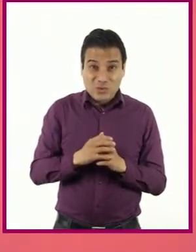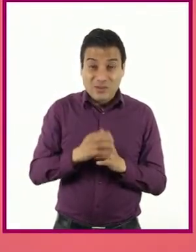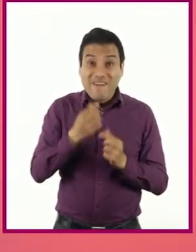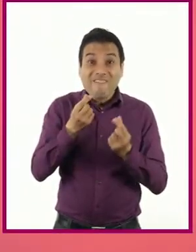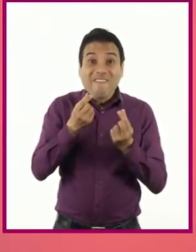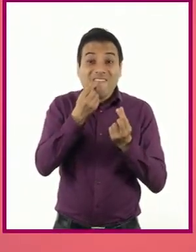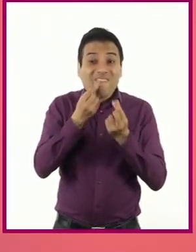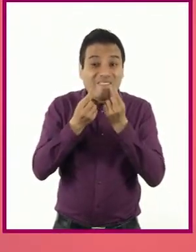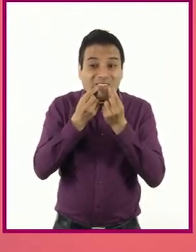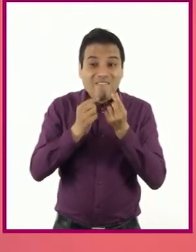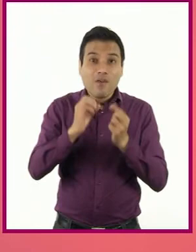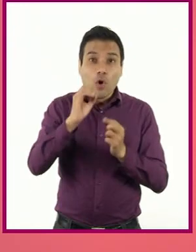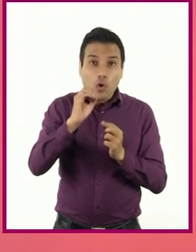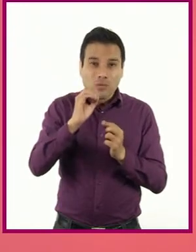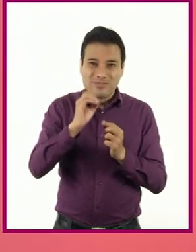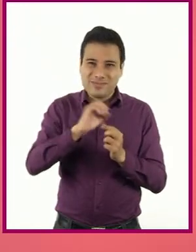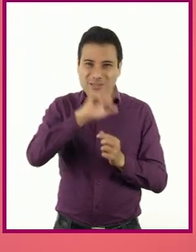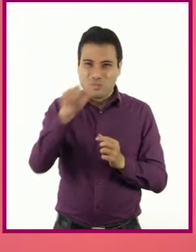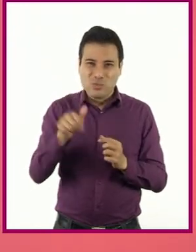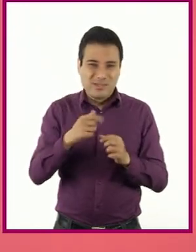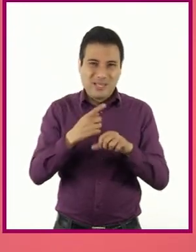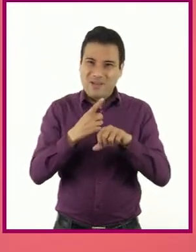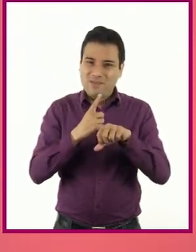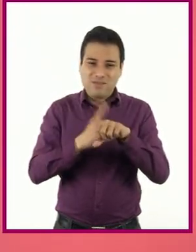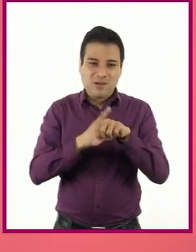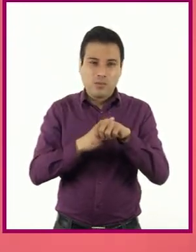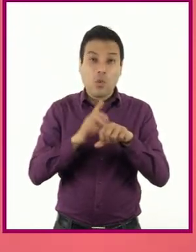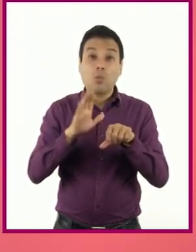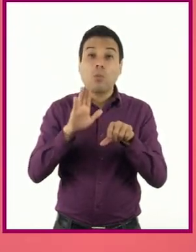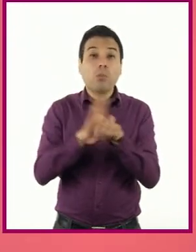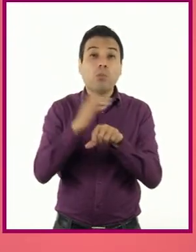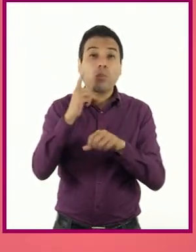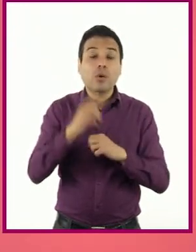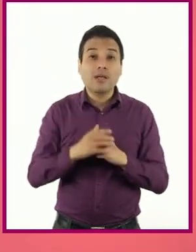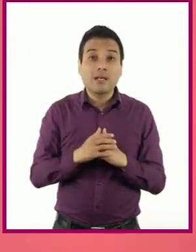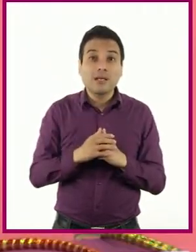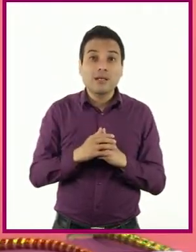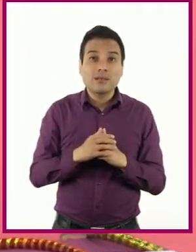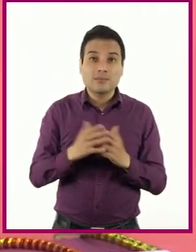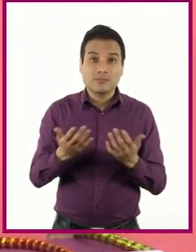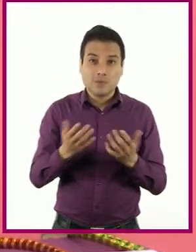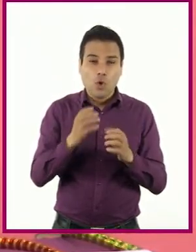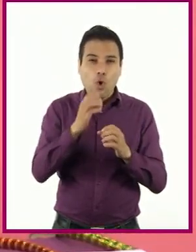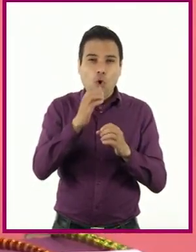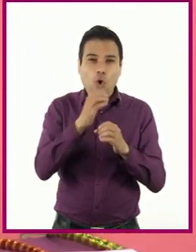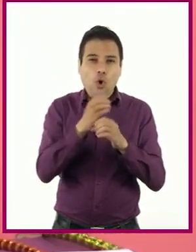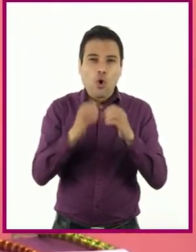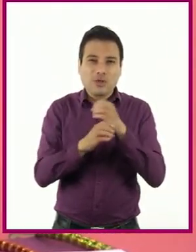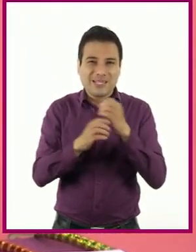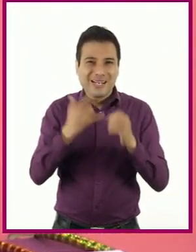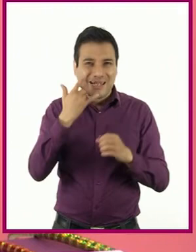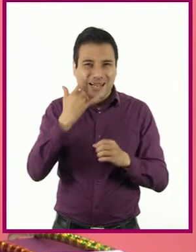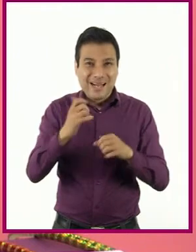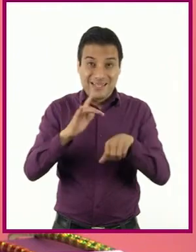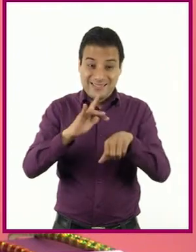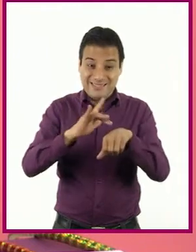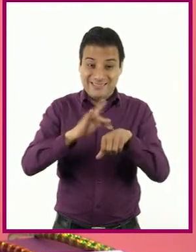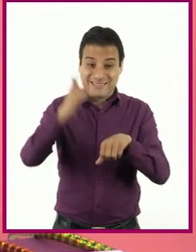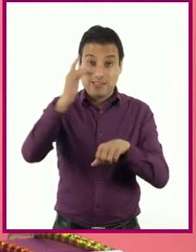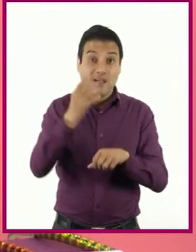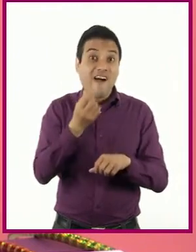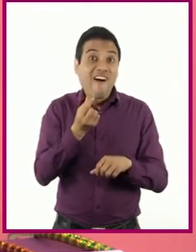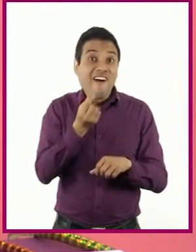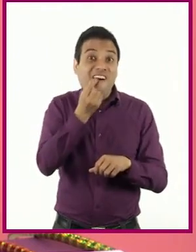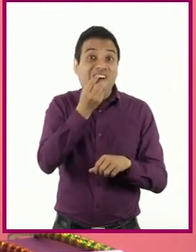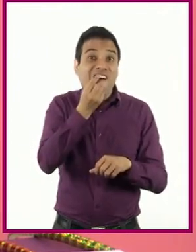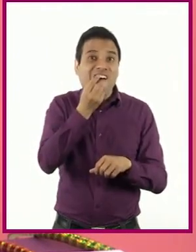tiempo les generaron problemas de salud, ya que al incrustar un objeto extraño, que en este caso era una piedra, se